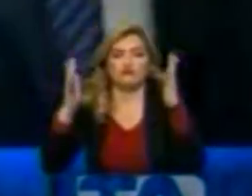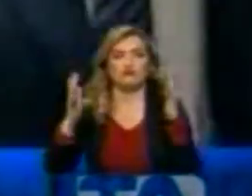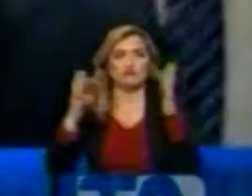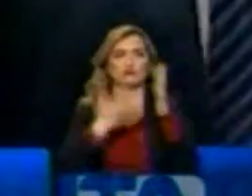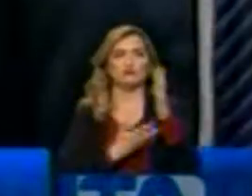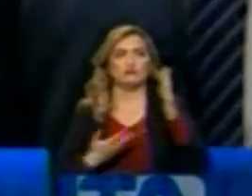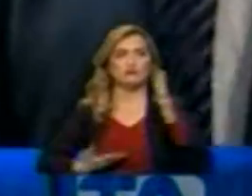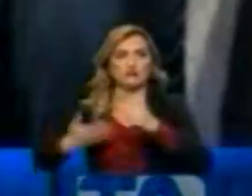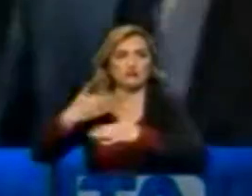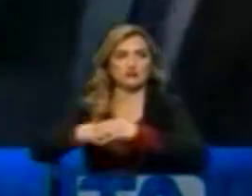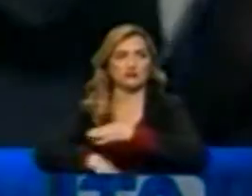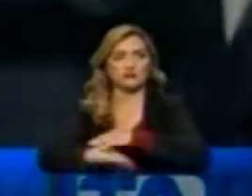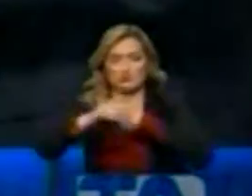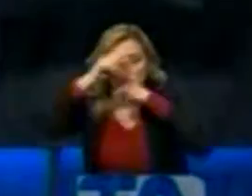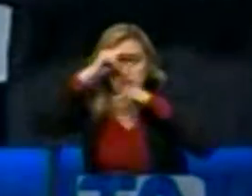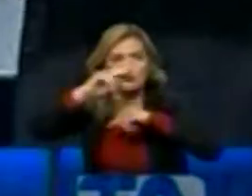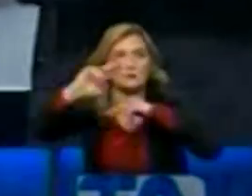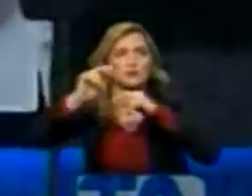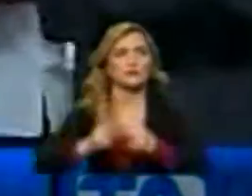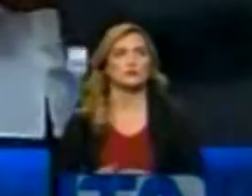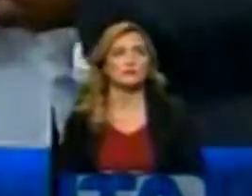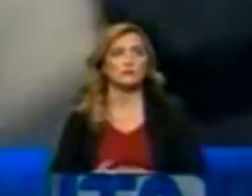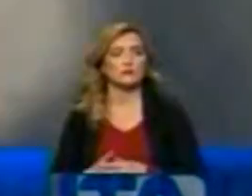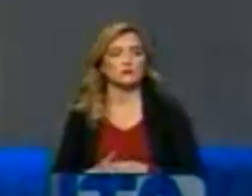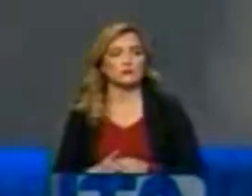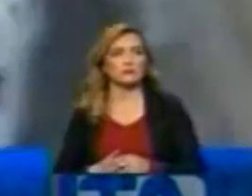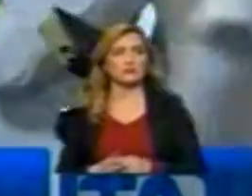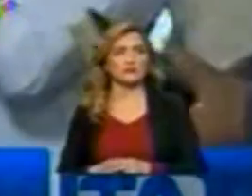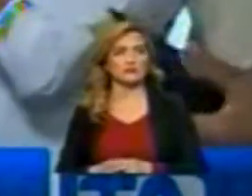ingresó y allí le rindieron honores.